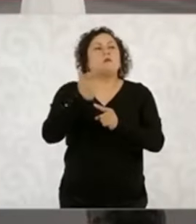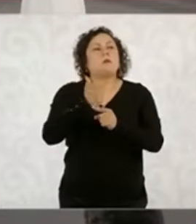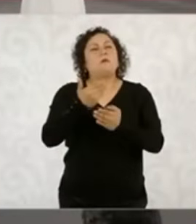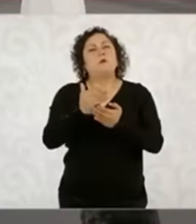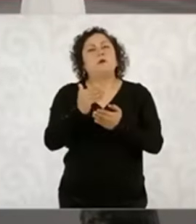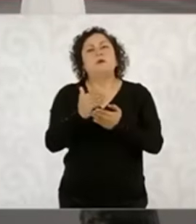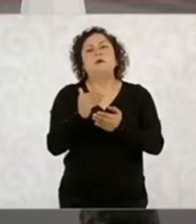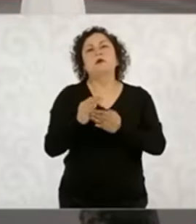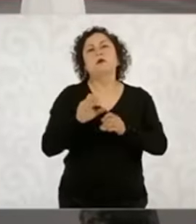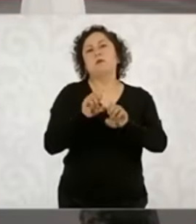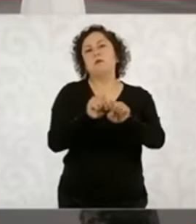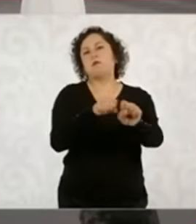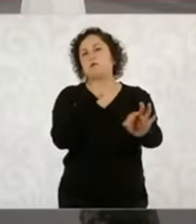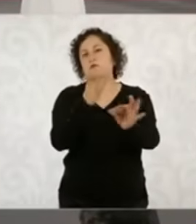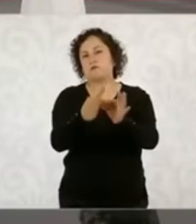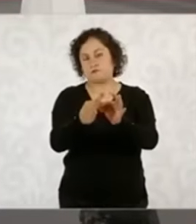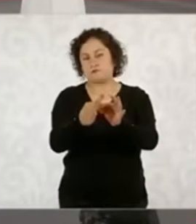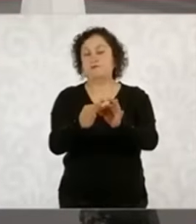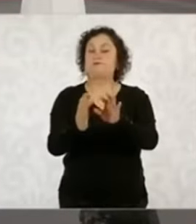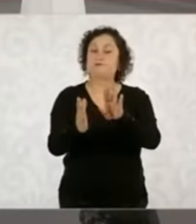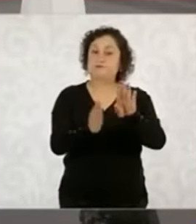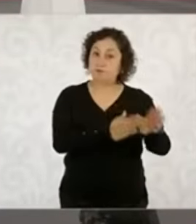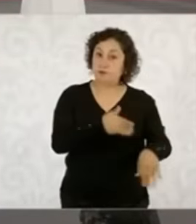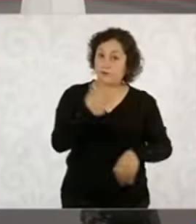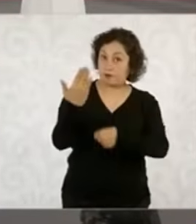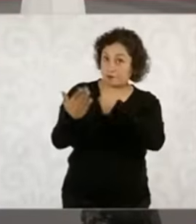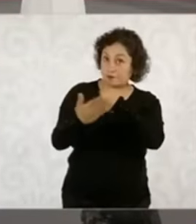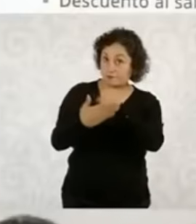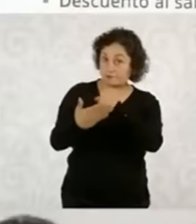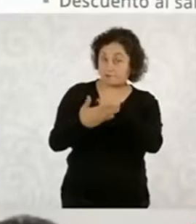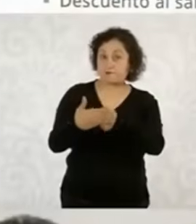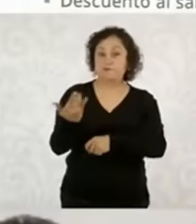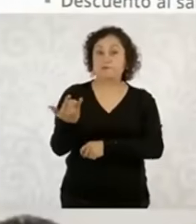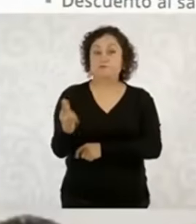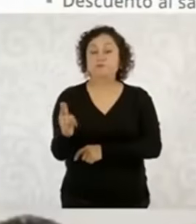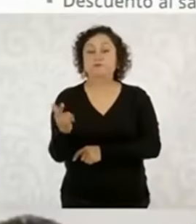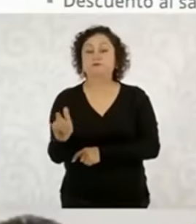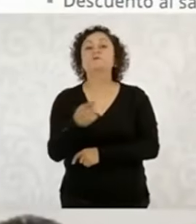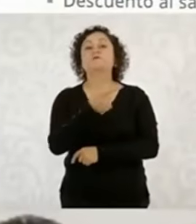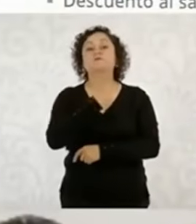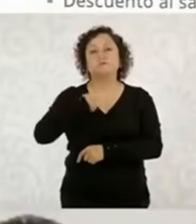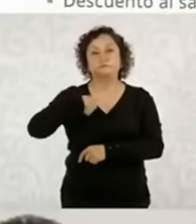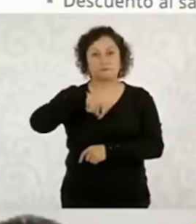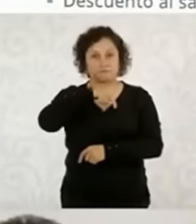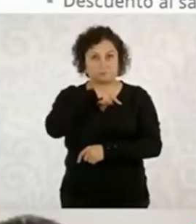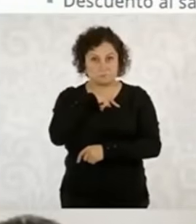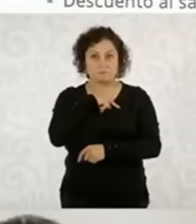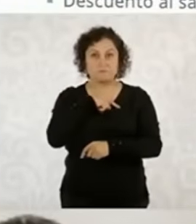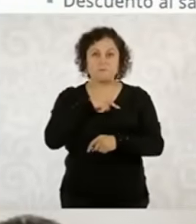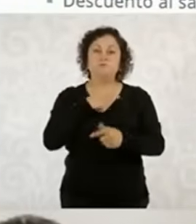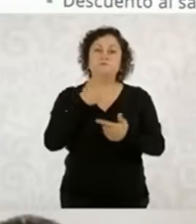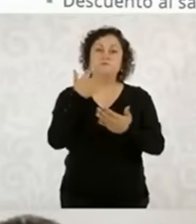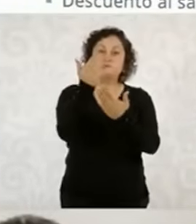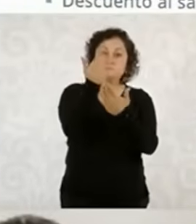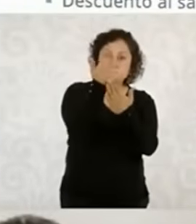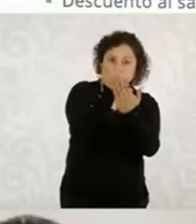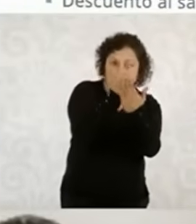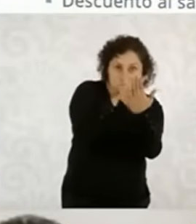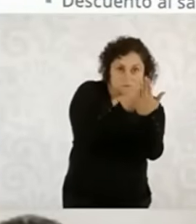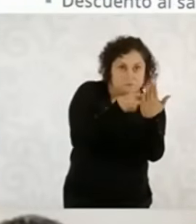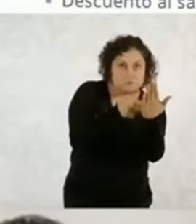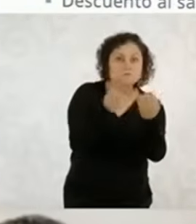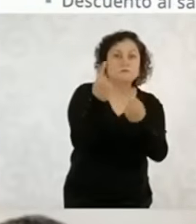El próximo mes de julio, de manera automática, vamos a ingresar ya con beneficios